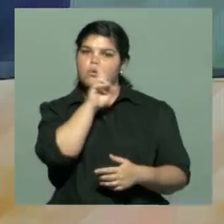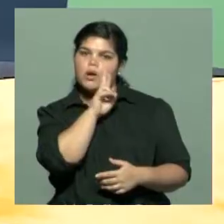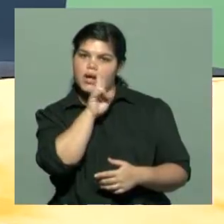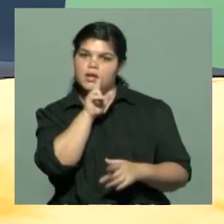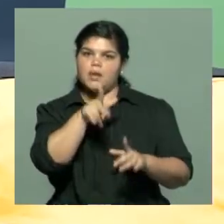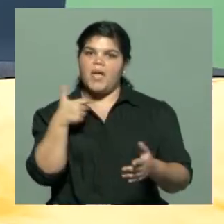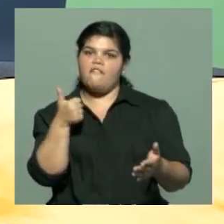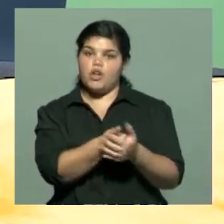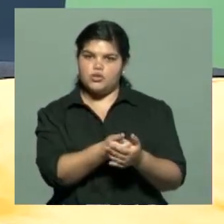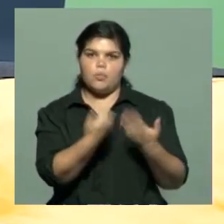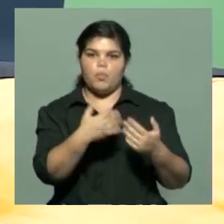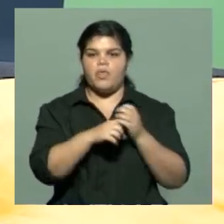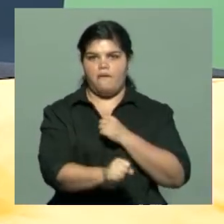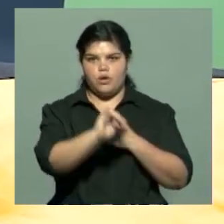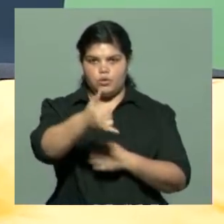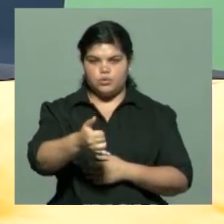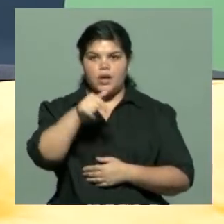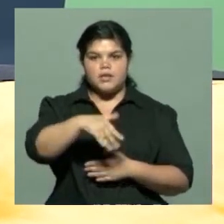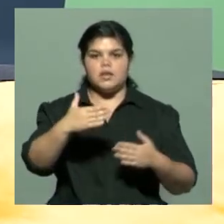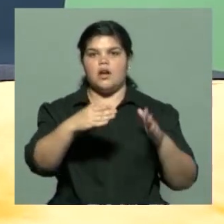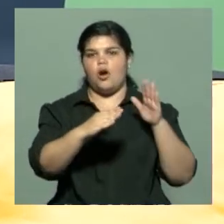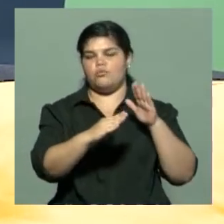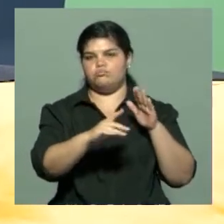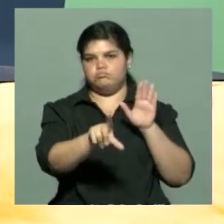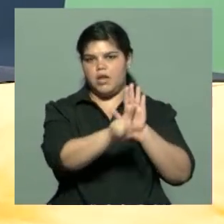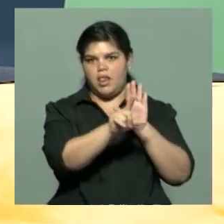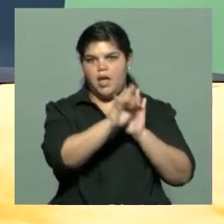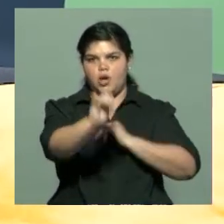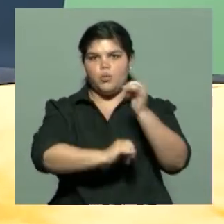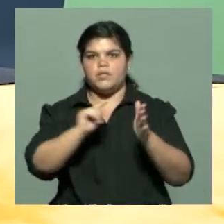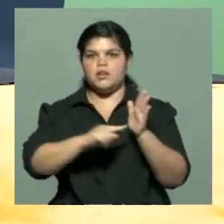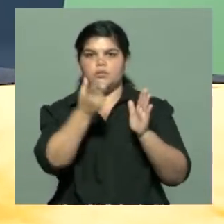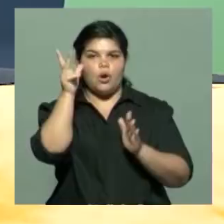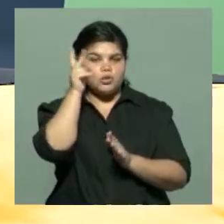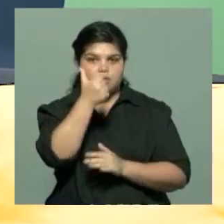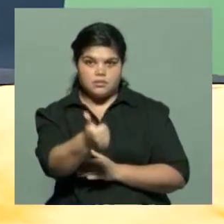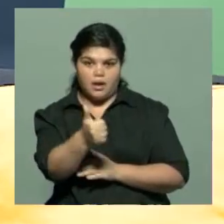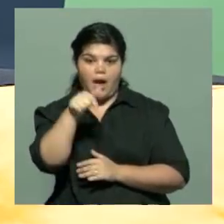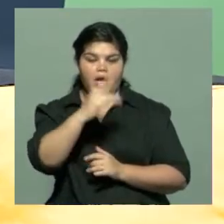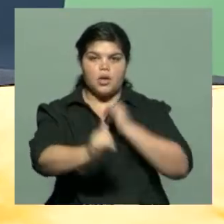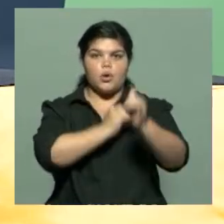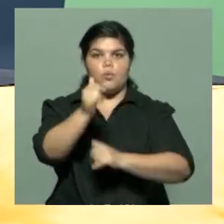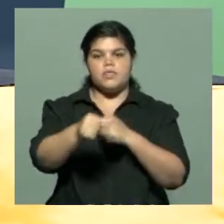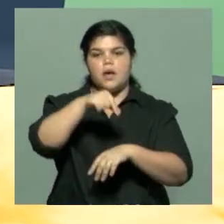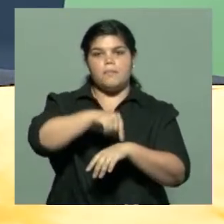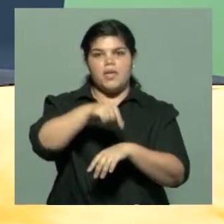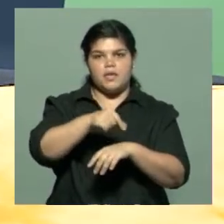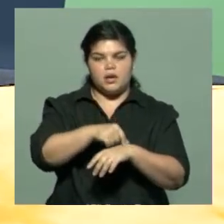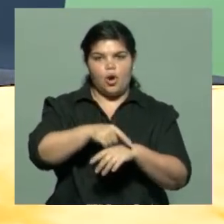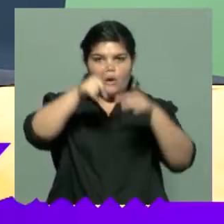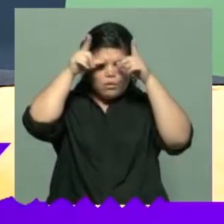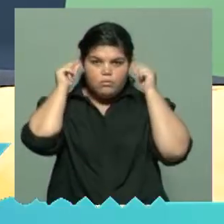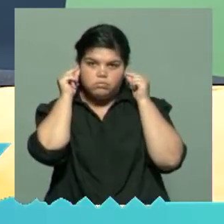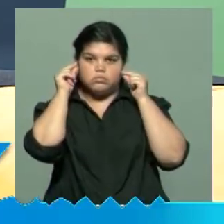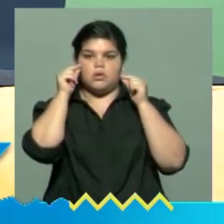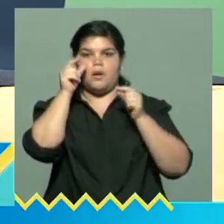de violación. Así lo expresa el Código Penal en su artículo 86, en el cual los médicos, cirujanos, parteras o